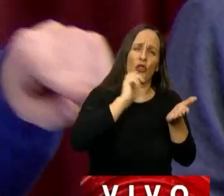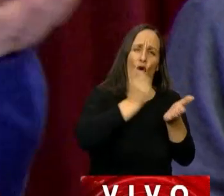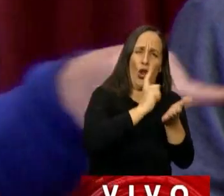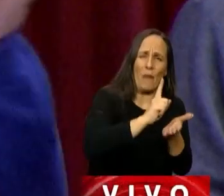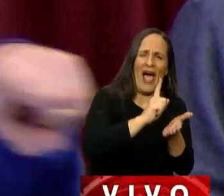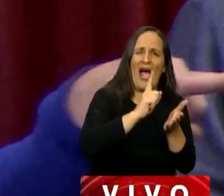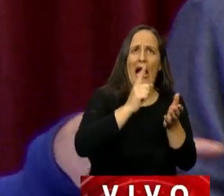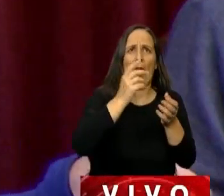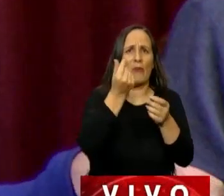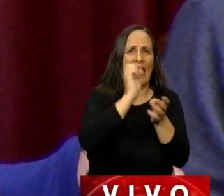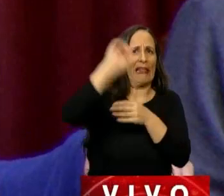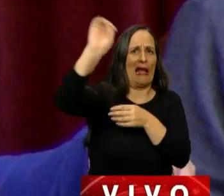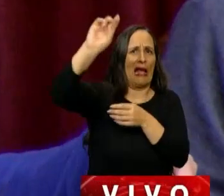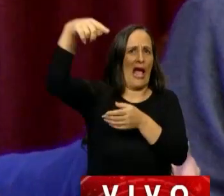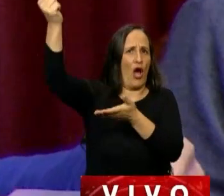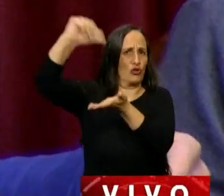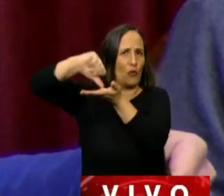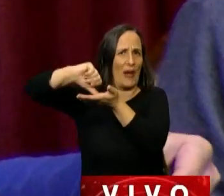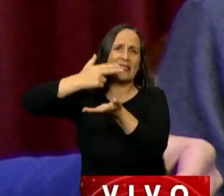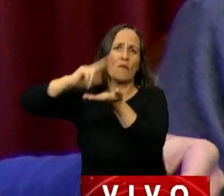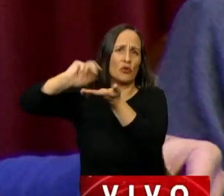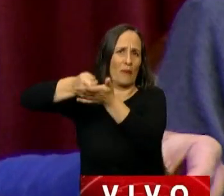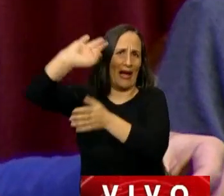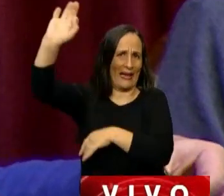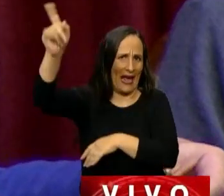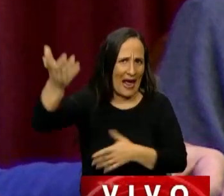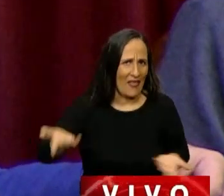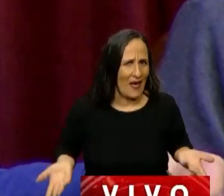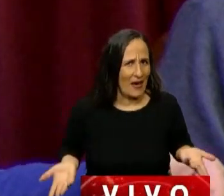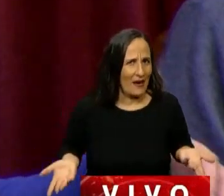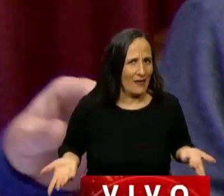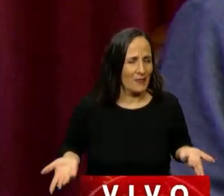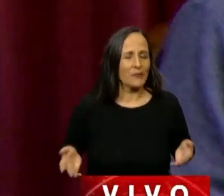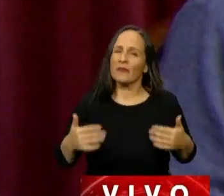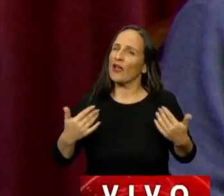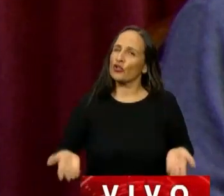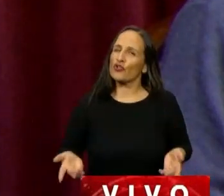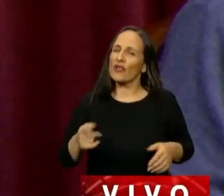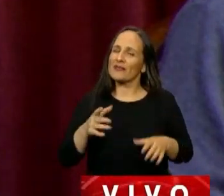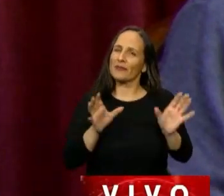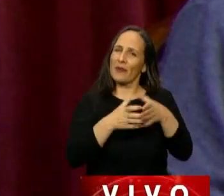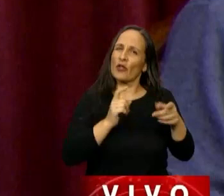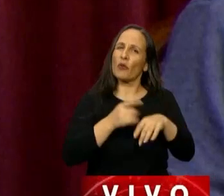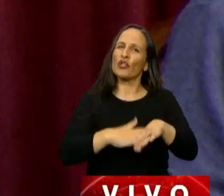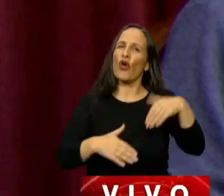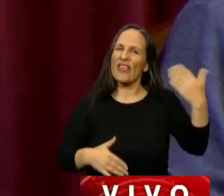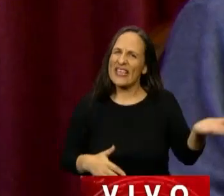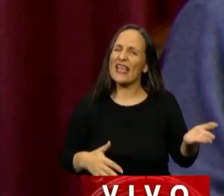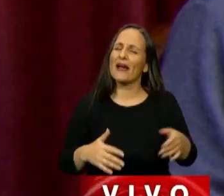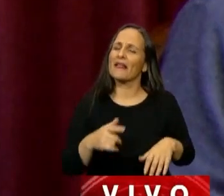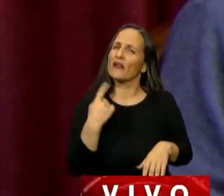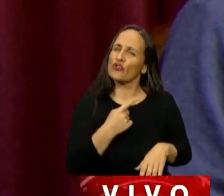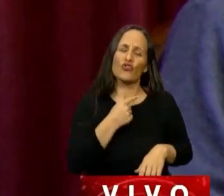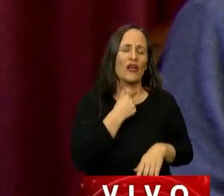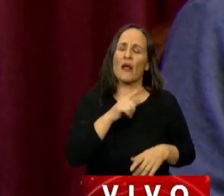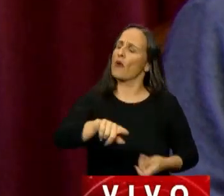esa plata que sabemos que se fugan a los paraísos fiscales. Entonces, presidente, desde el Frente de Izquierda lo que planteamos es dar vuelta a